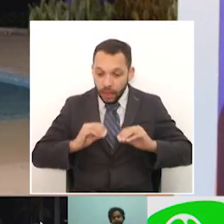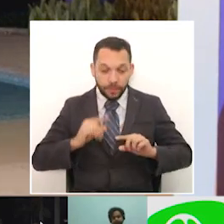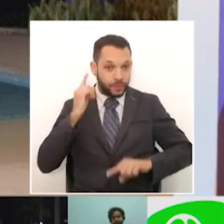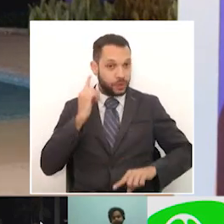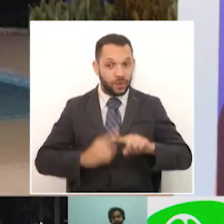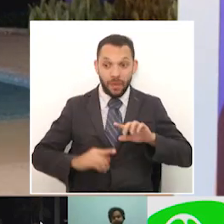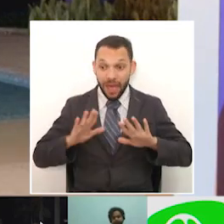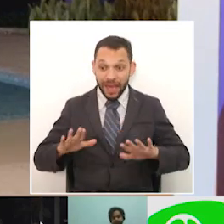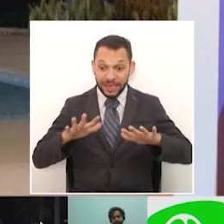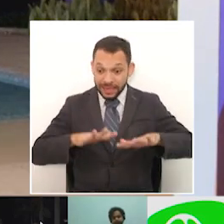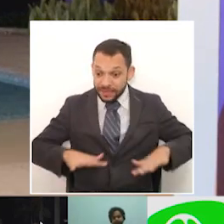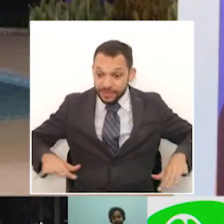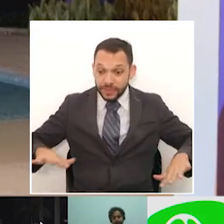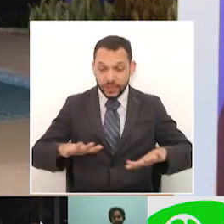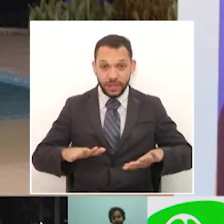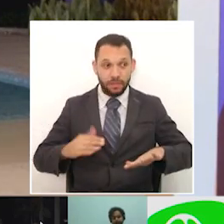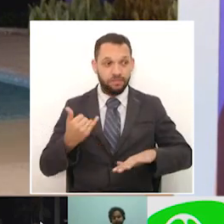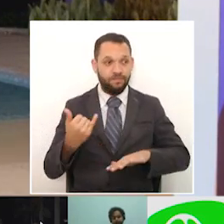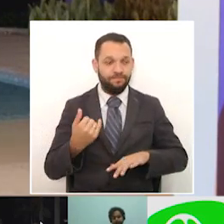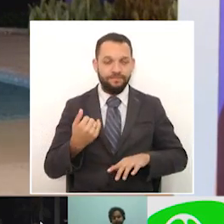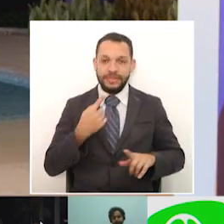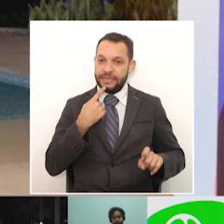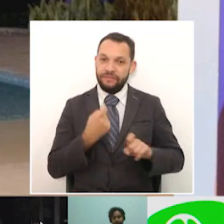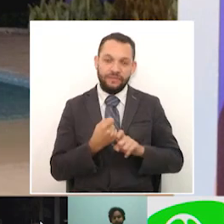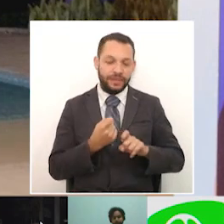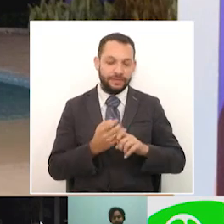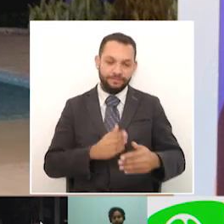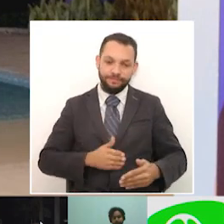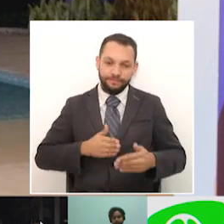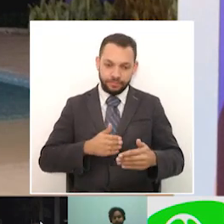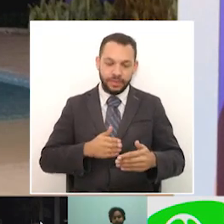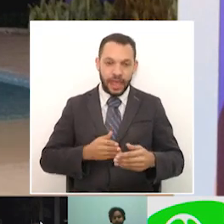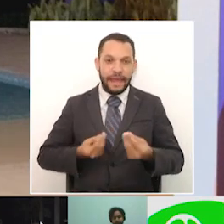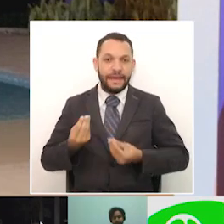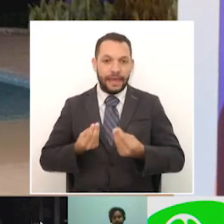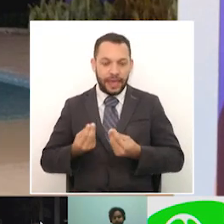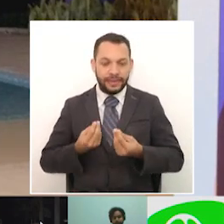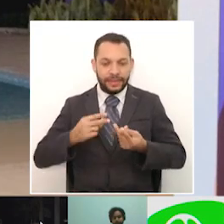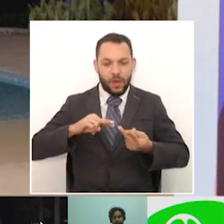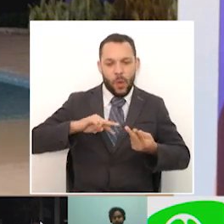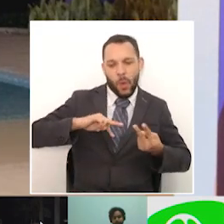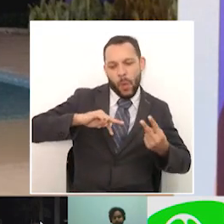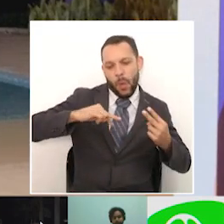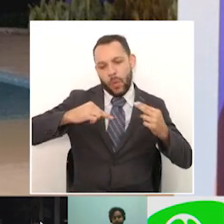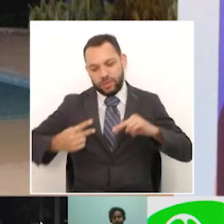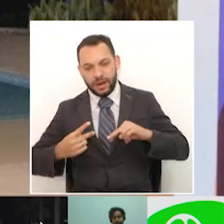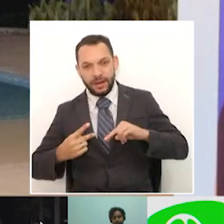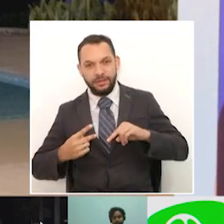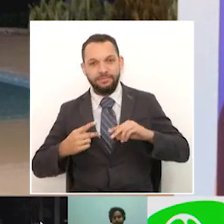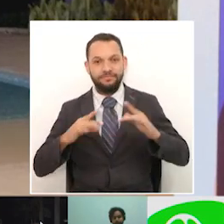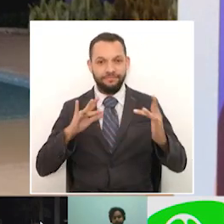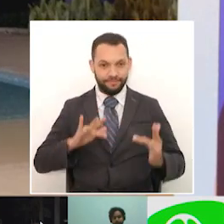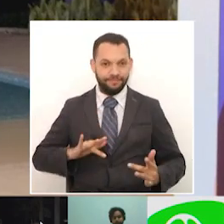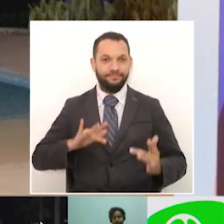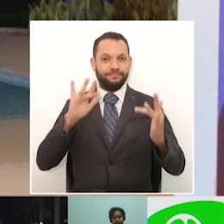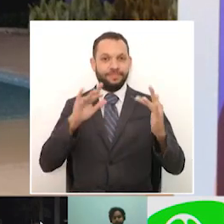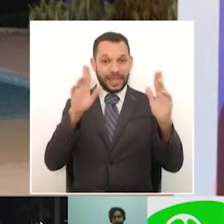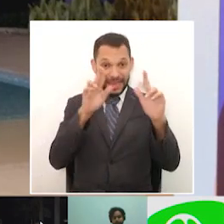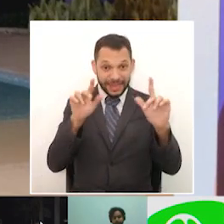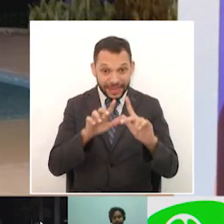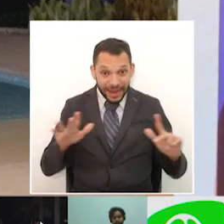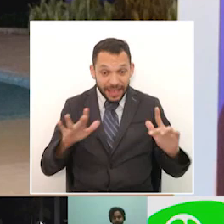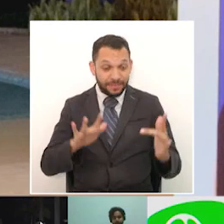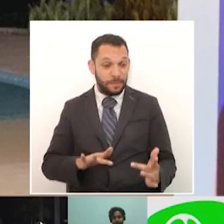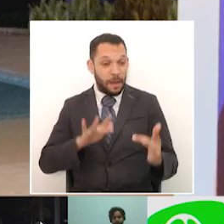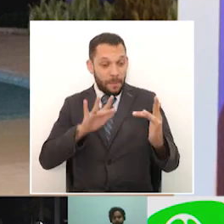esta escuela. Sin embargo, que ha podido ofrecer de manera virtual algunas clases, teniendo en cuenta que las personas que